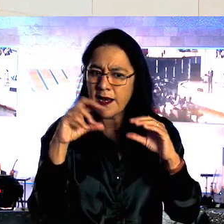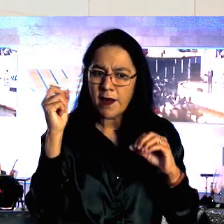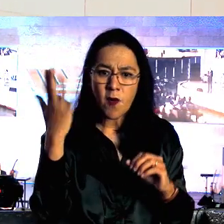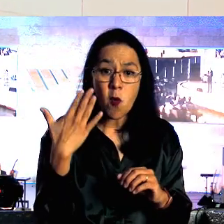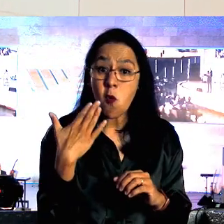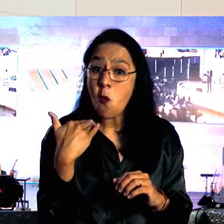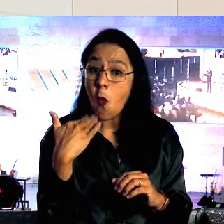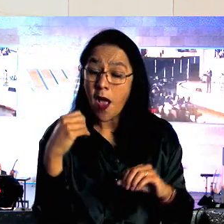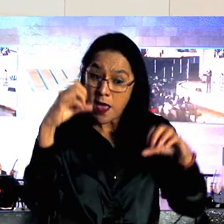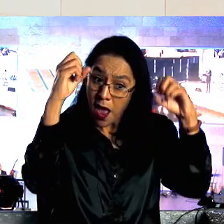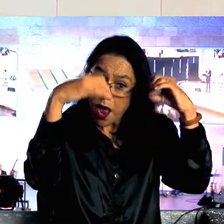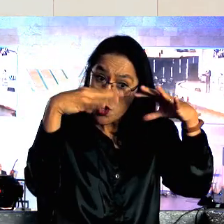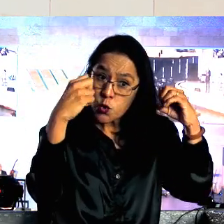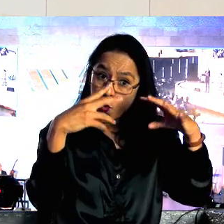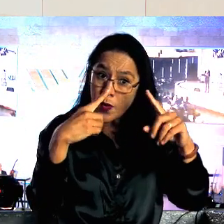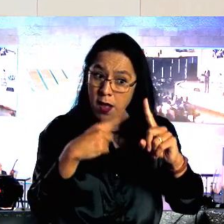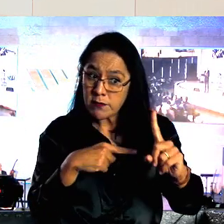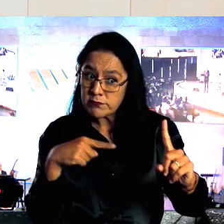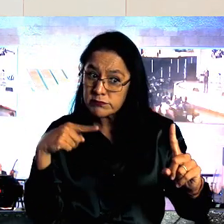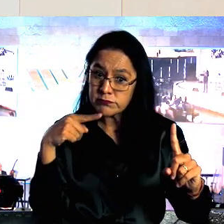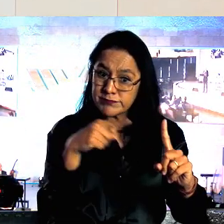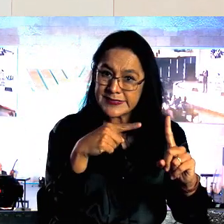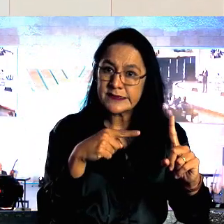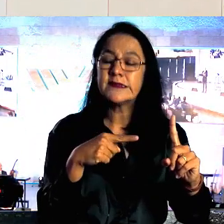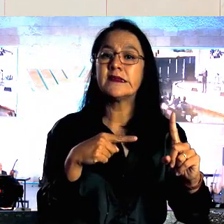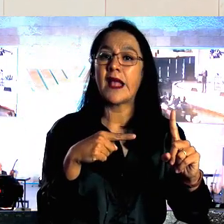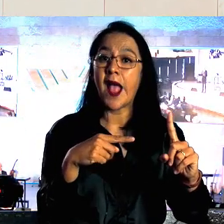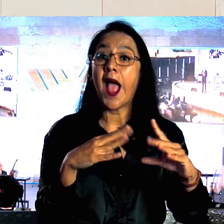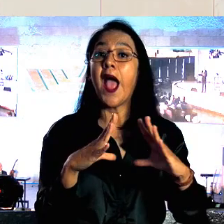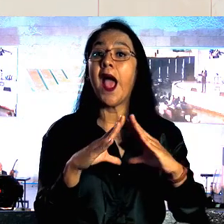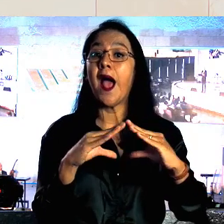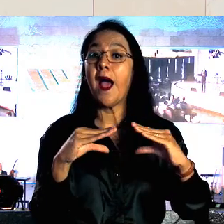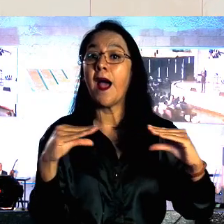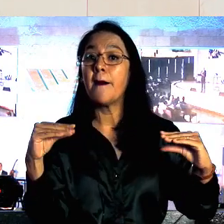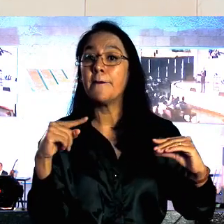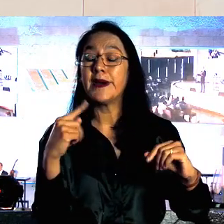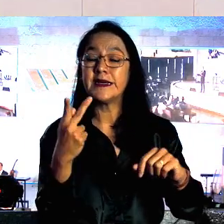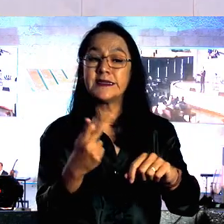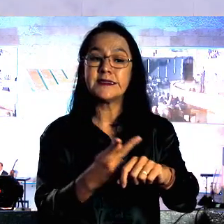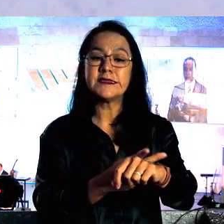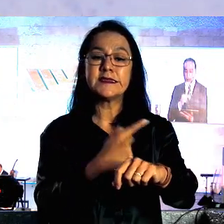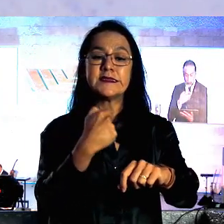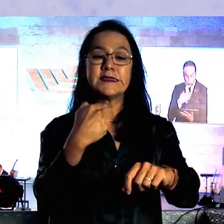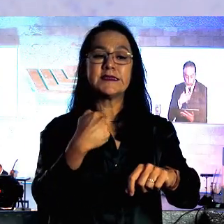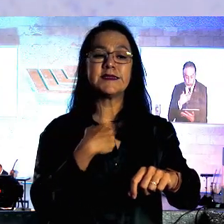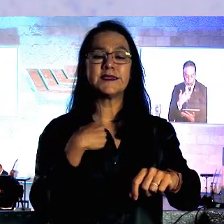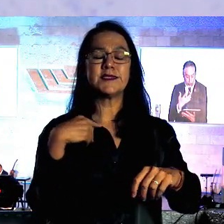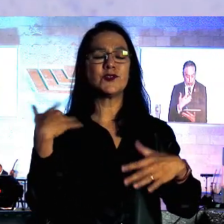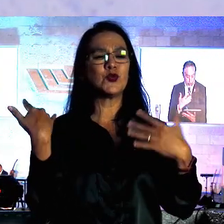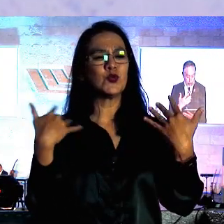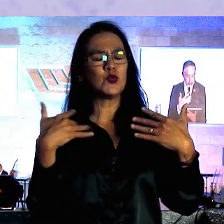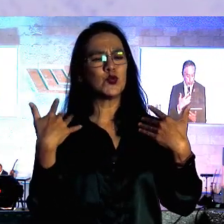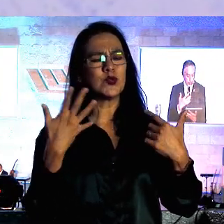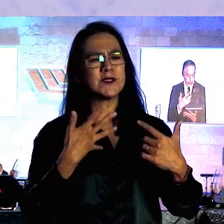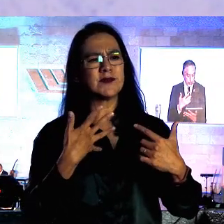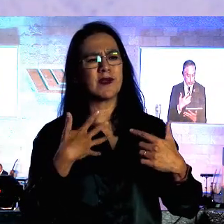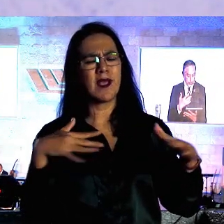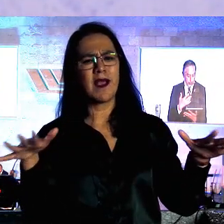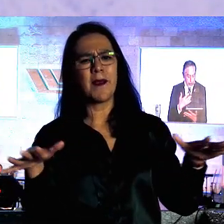me está señalando algo está pasando en mí algo tengo que cambiar